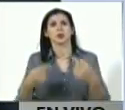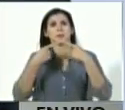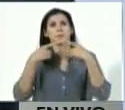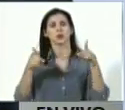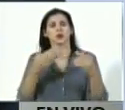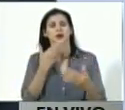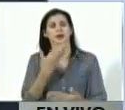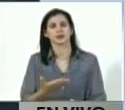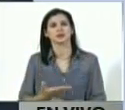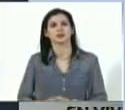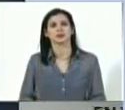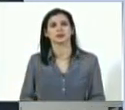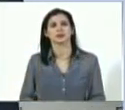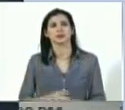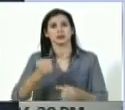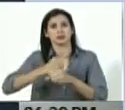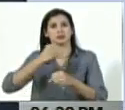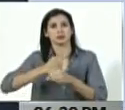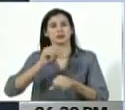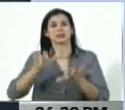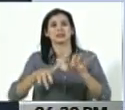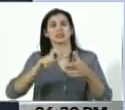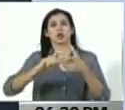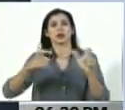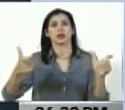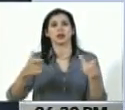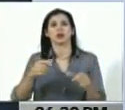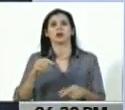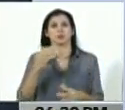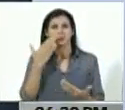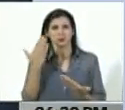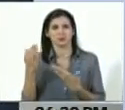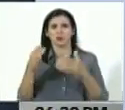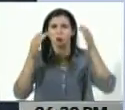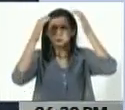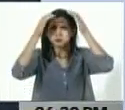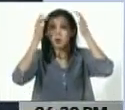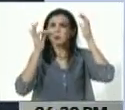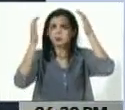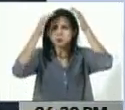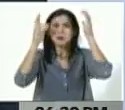públicamente el papel que ha jugado el secretario general Mohamed Barquindo